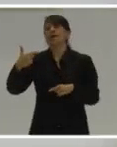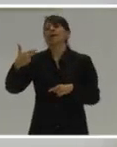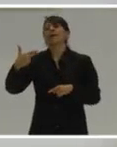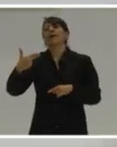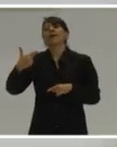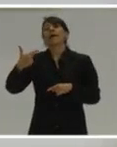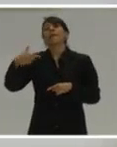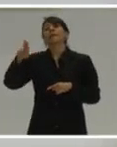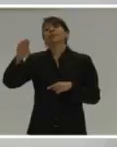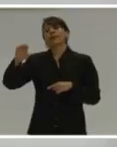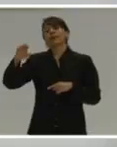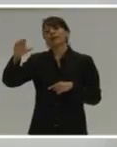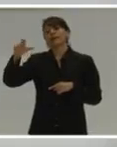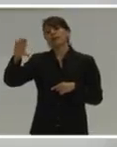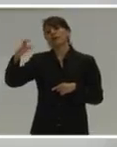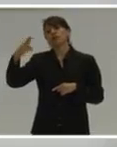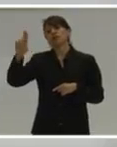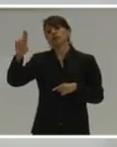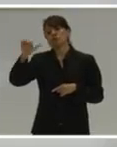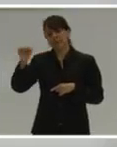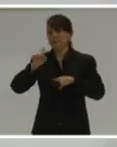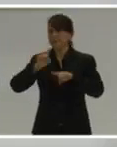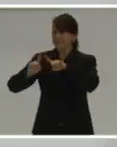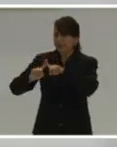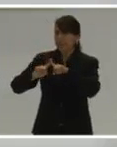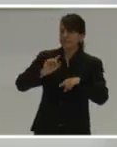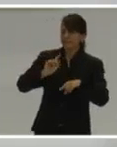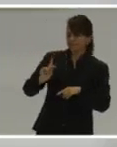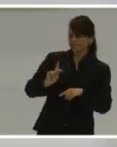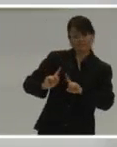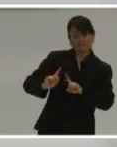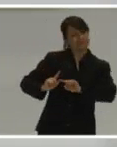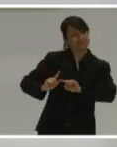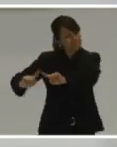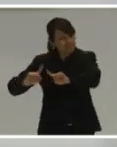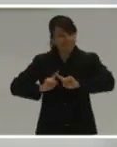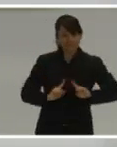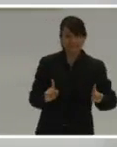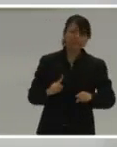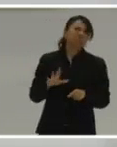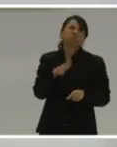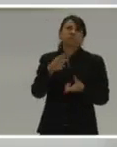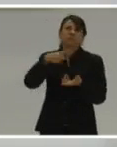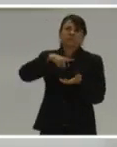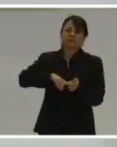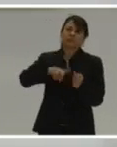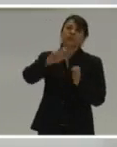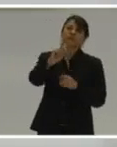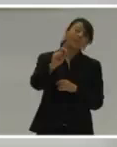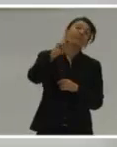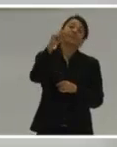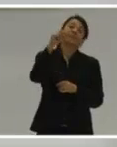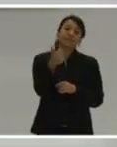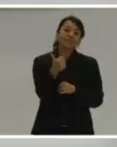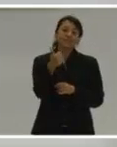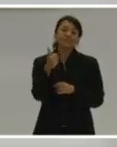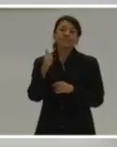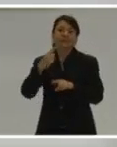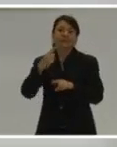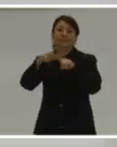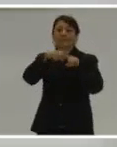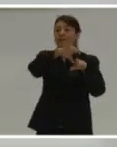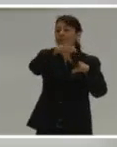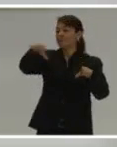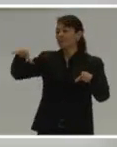los aymaras somos diferentes a los… Somos 36 nacionalidades y cada pueblo tiene